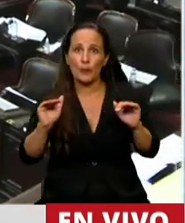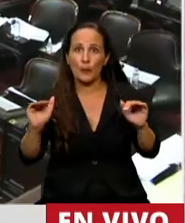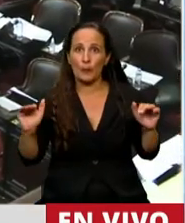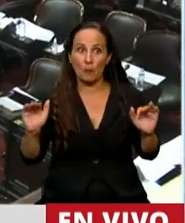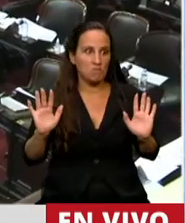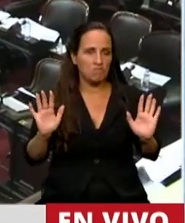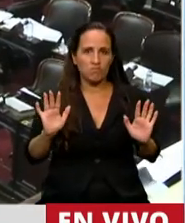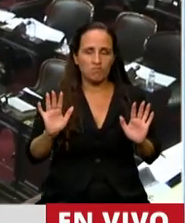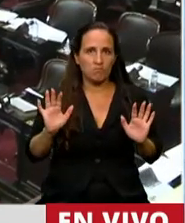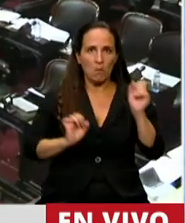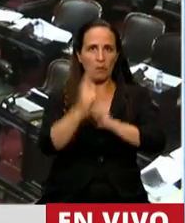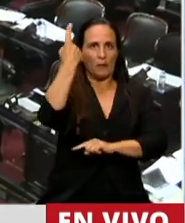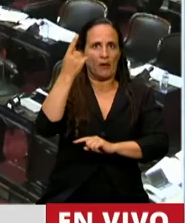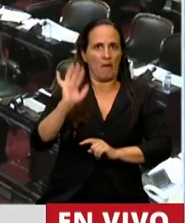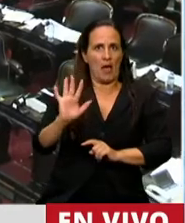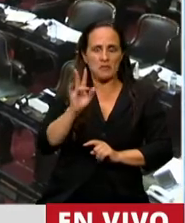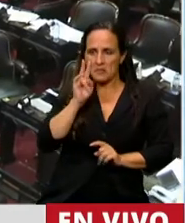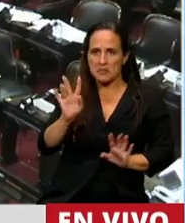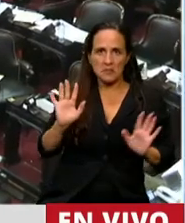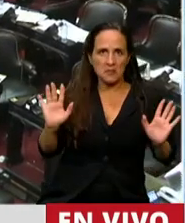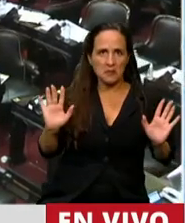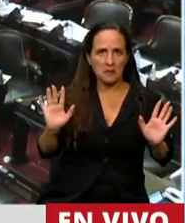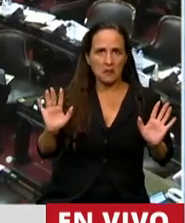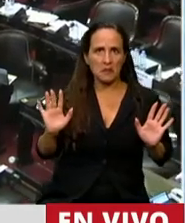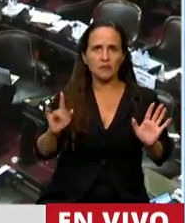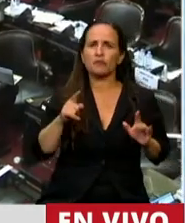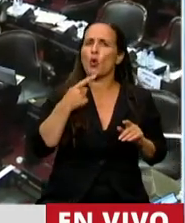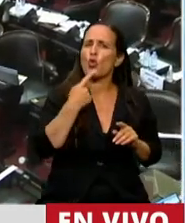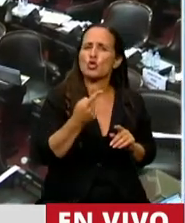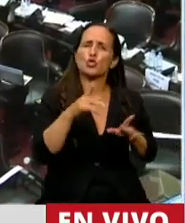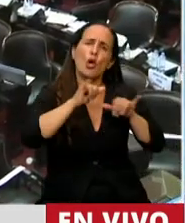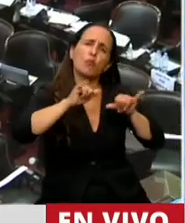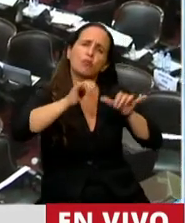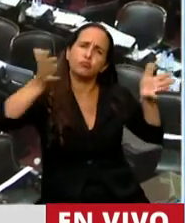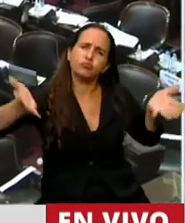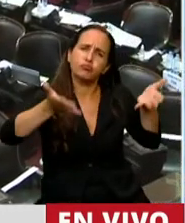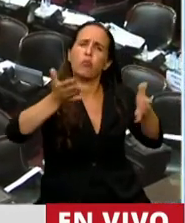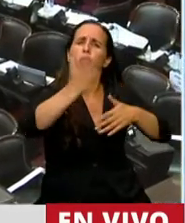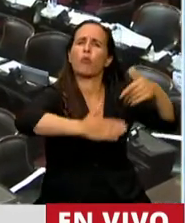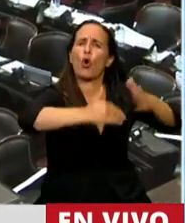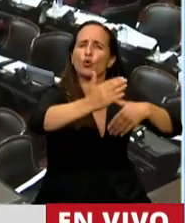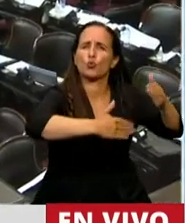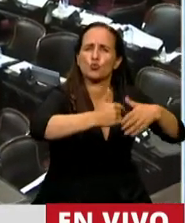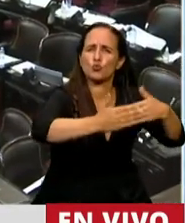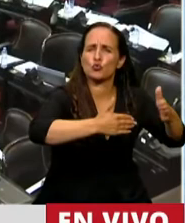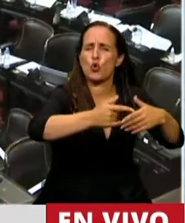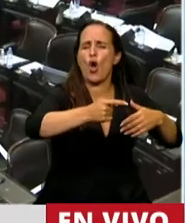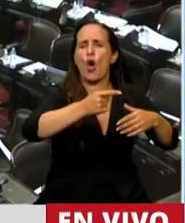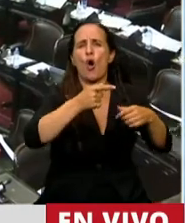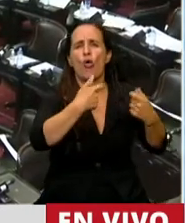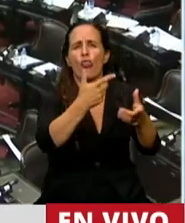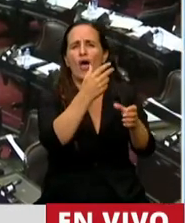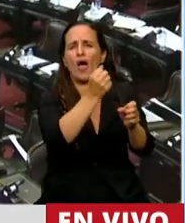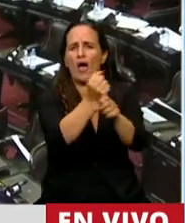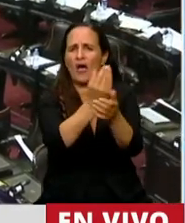blanquear. Nunca lo vi. Se habla de la promoción de la construcción, del empleo, y